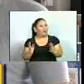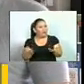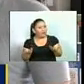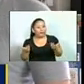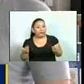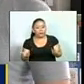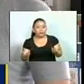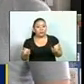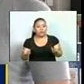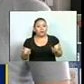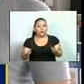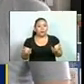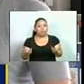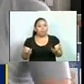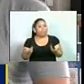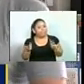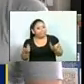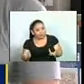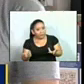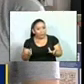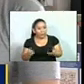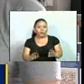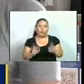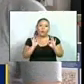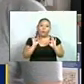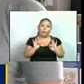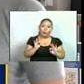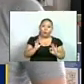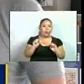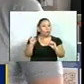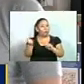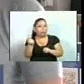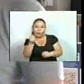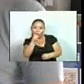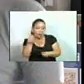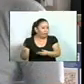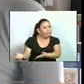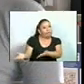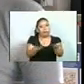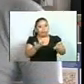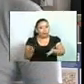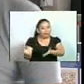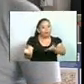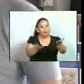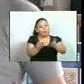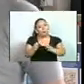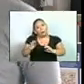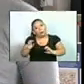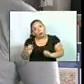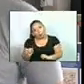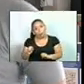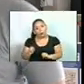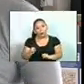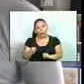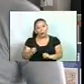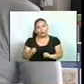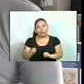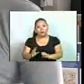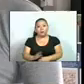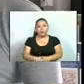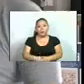mercado de los deliveries, de las órdenes